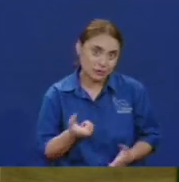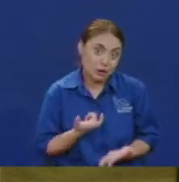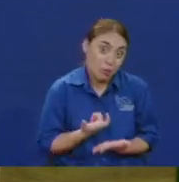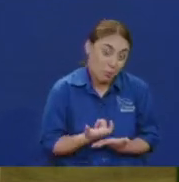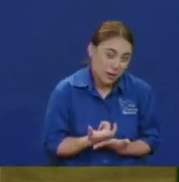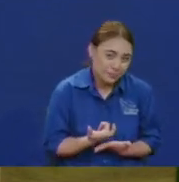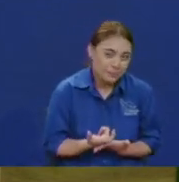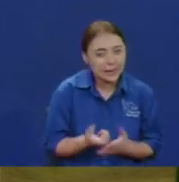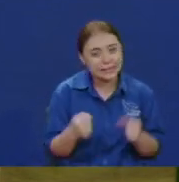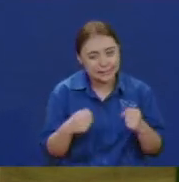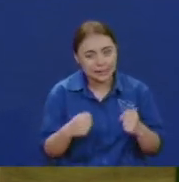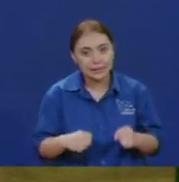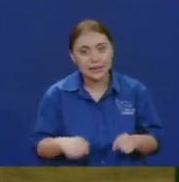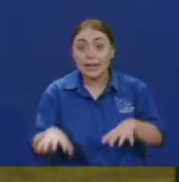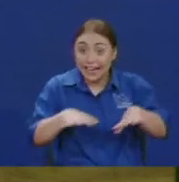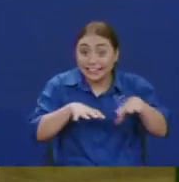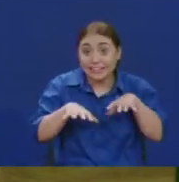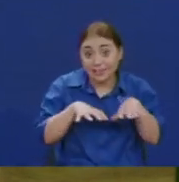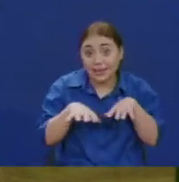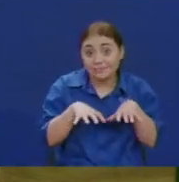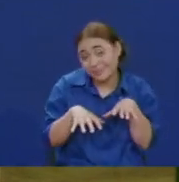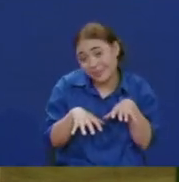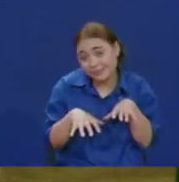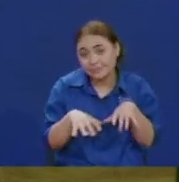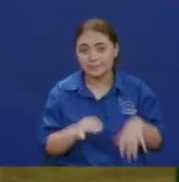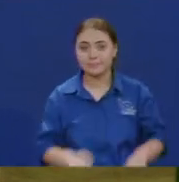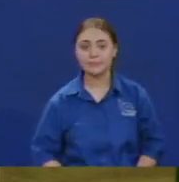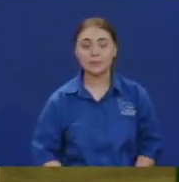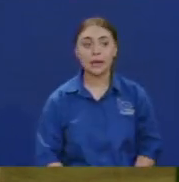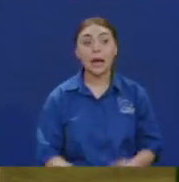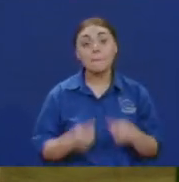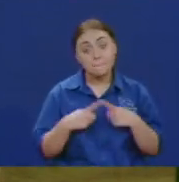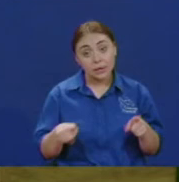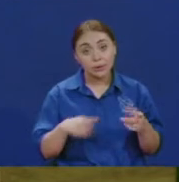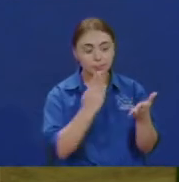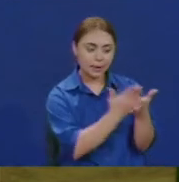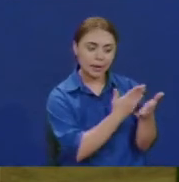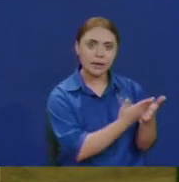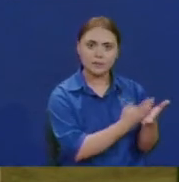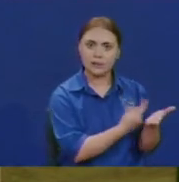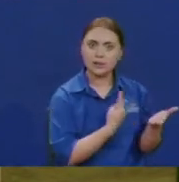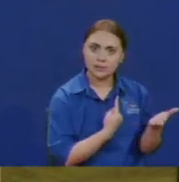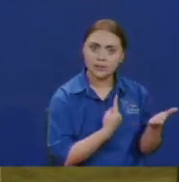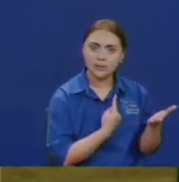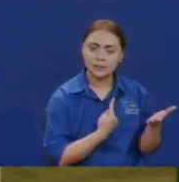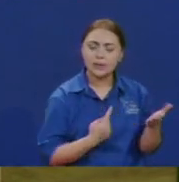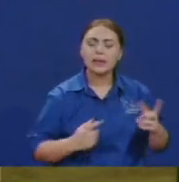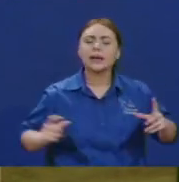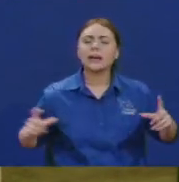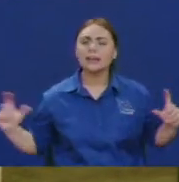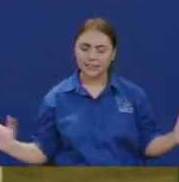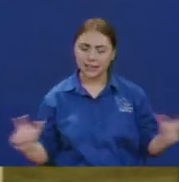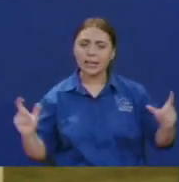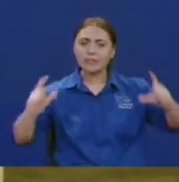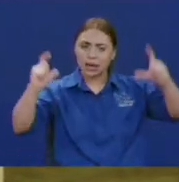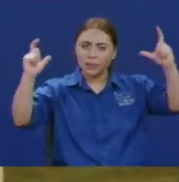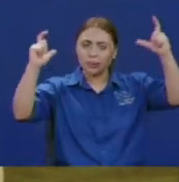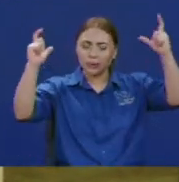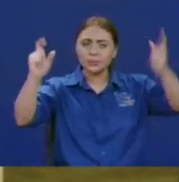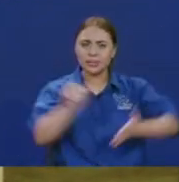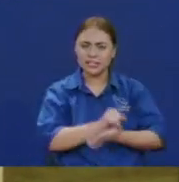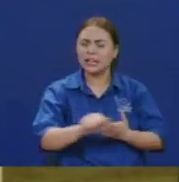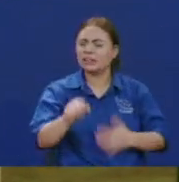semana, pero eso no es que sea bíblico, ¿eh? Sino que se acopla a nuestras necesidades,